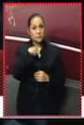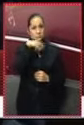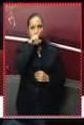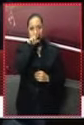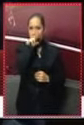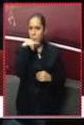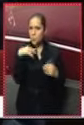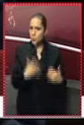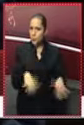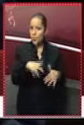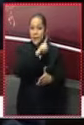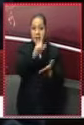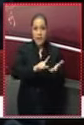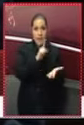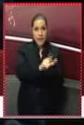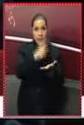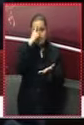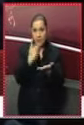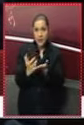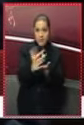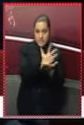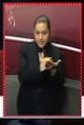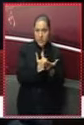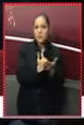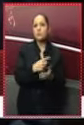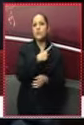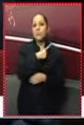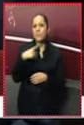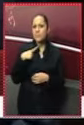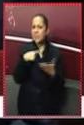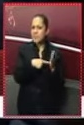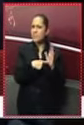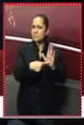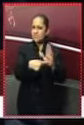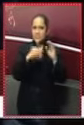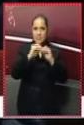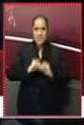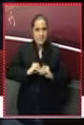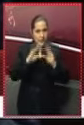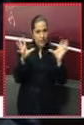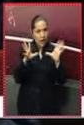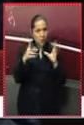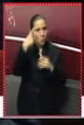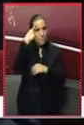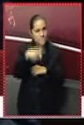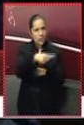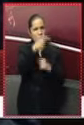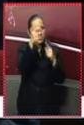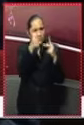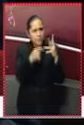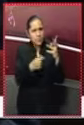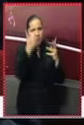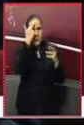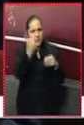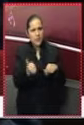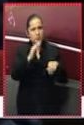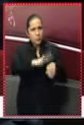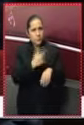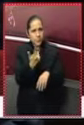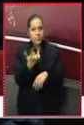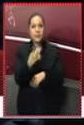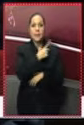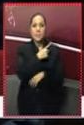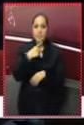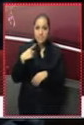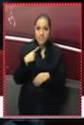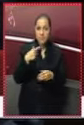ingresos autorice de manera expresa, así está en la exposición de motivos, que se puedan bursatilizar fondos